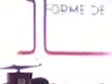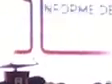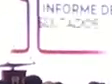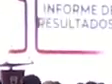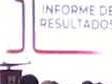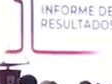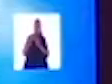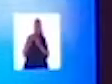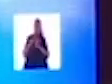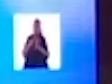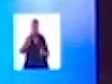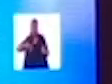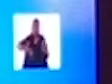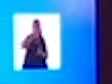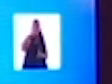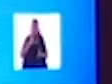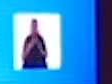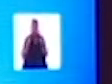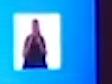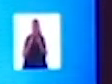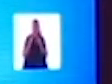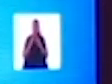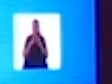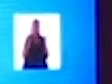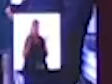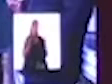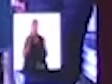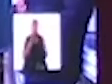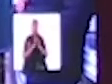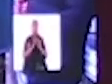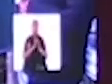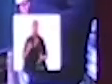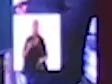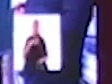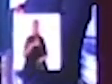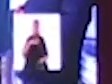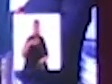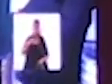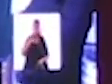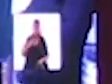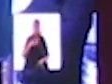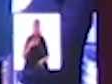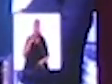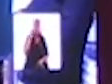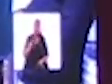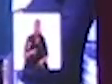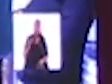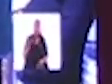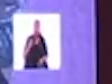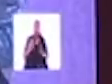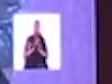Fuerzas Armadas. Nuestro gobierno es humanista. Por eso, desde